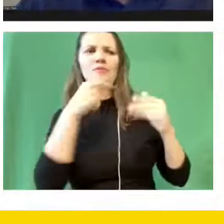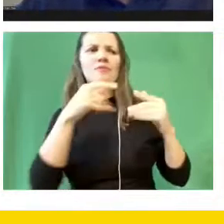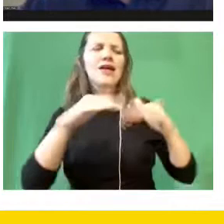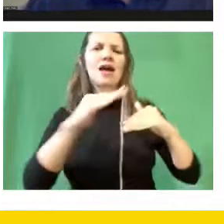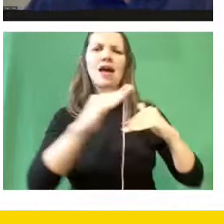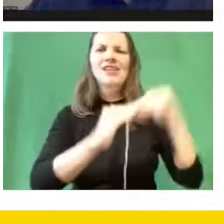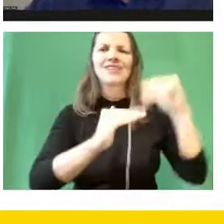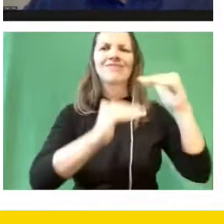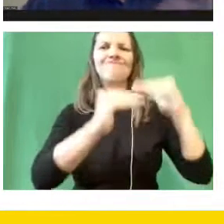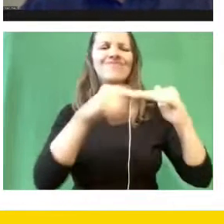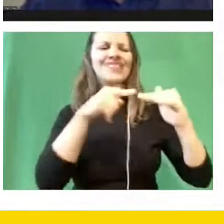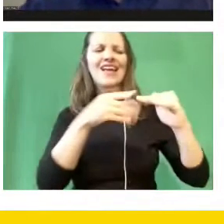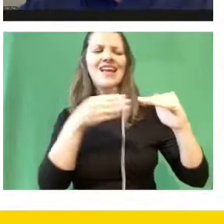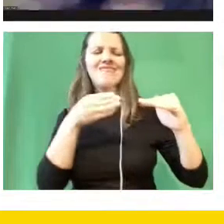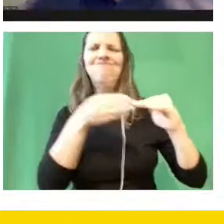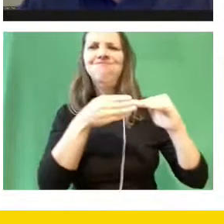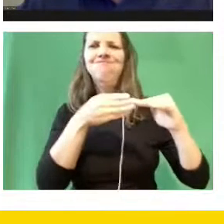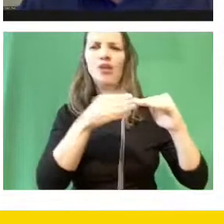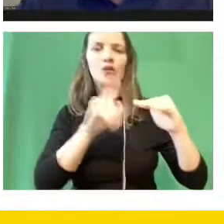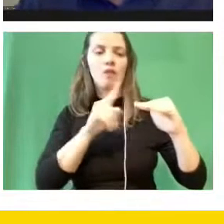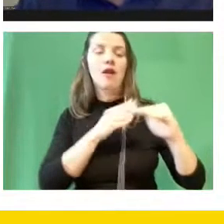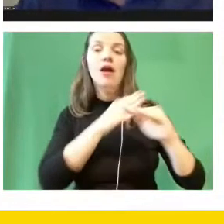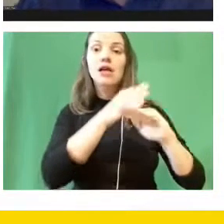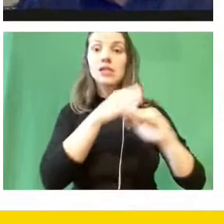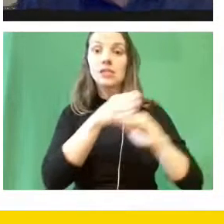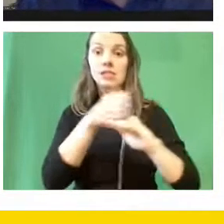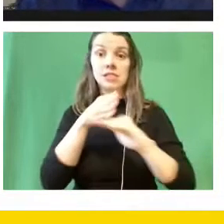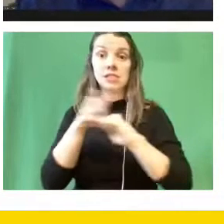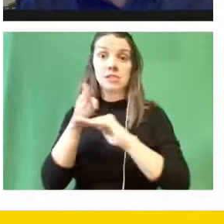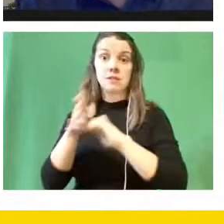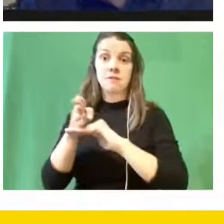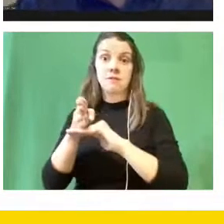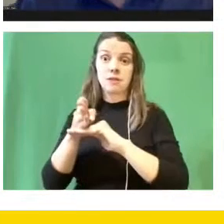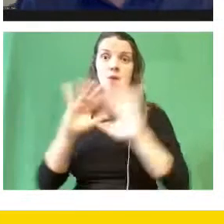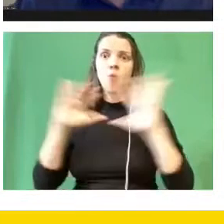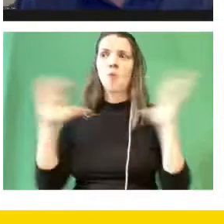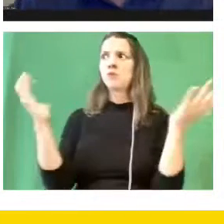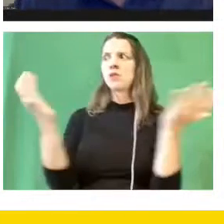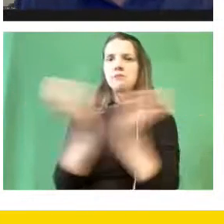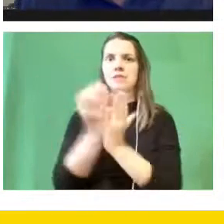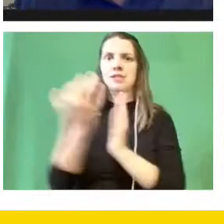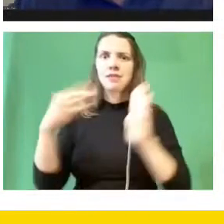promover la accesibilidad universal. Eso es como marco nacional. La siguiente, por favor.